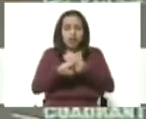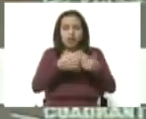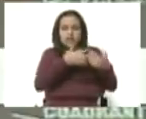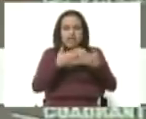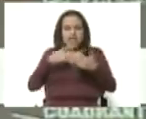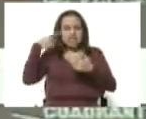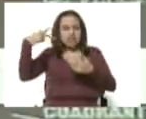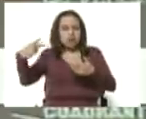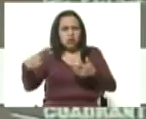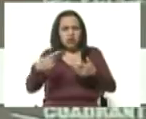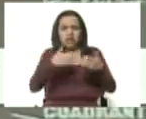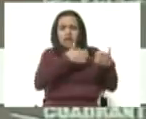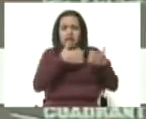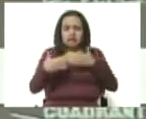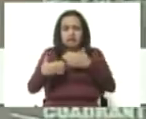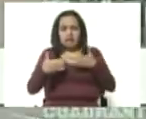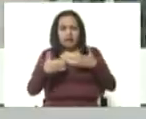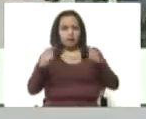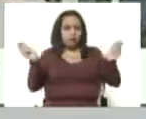guerra mediática,